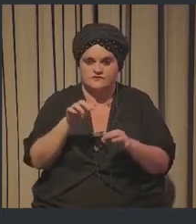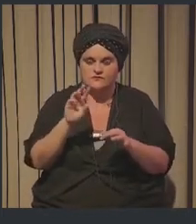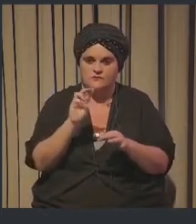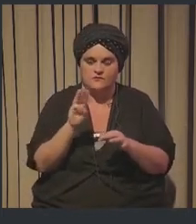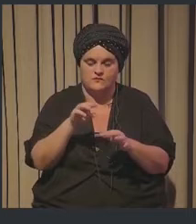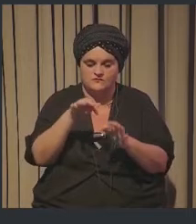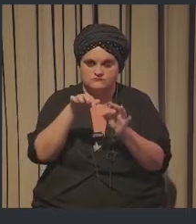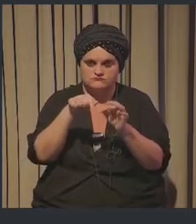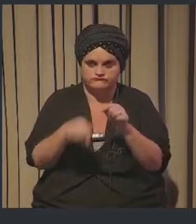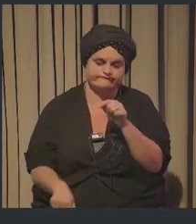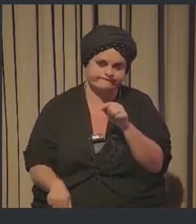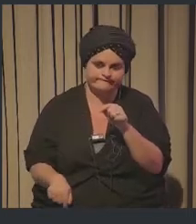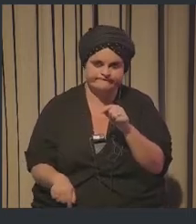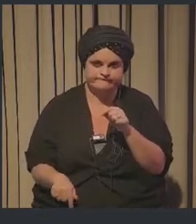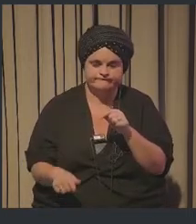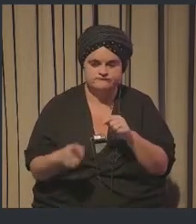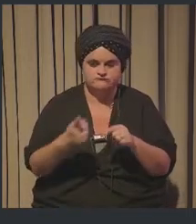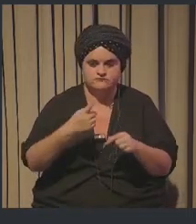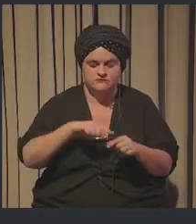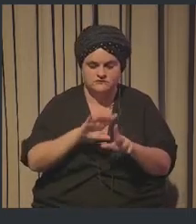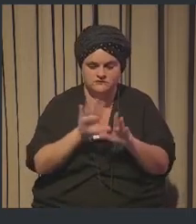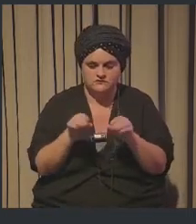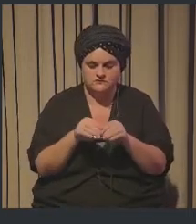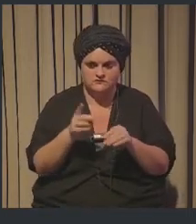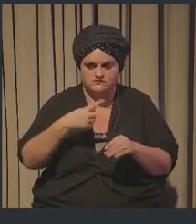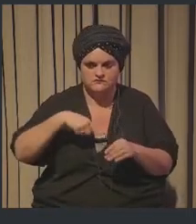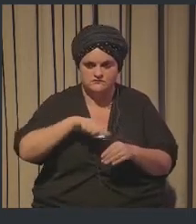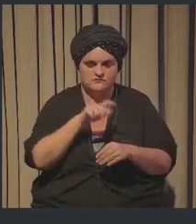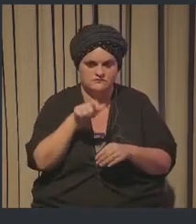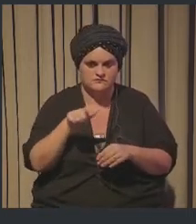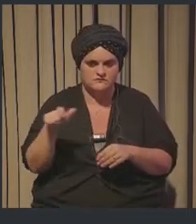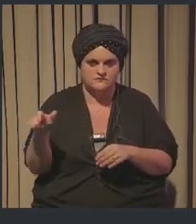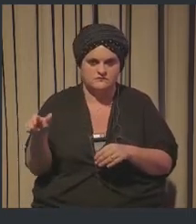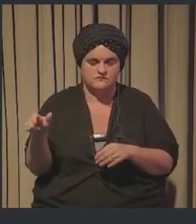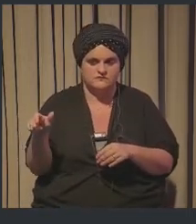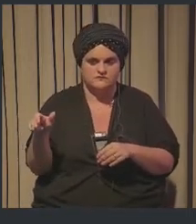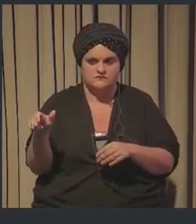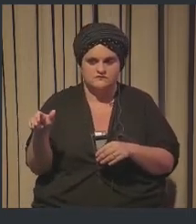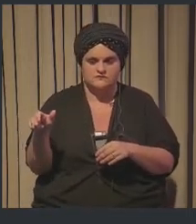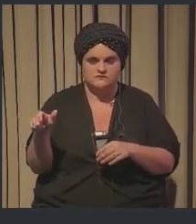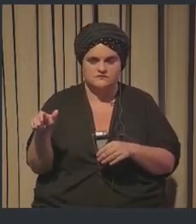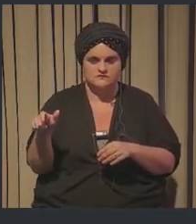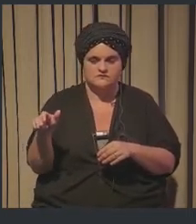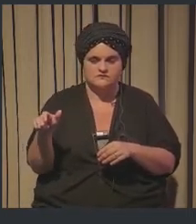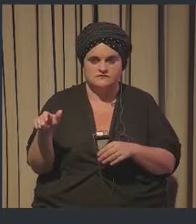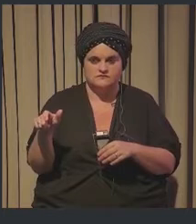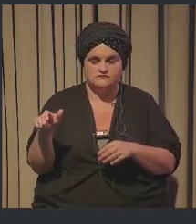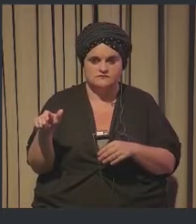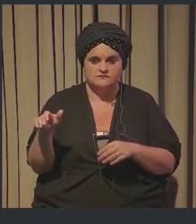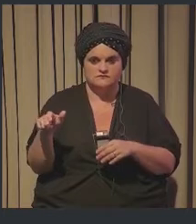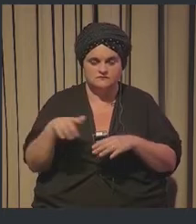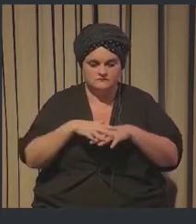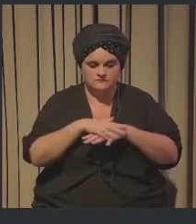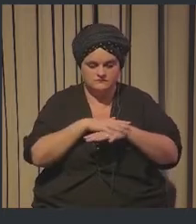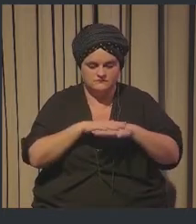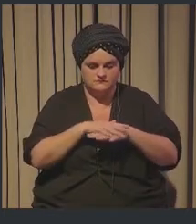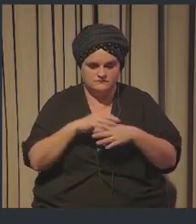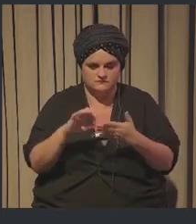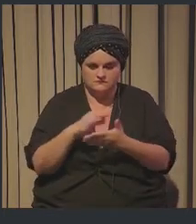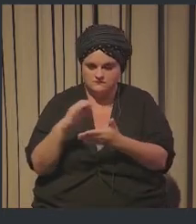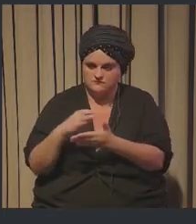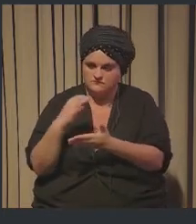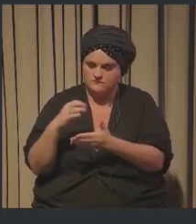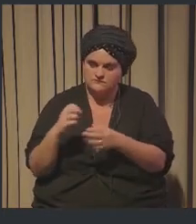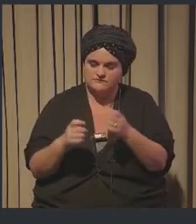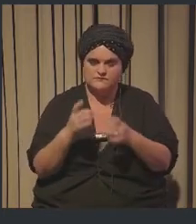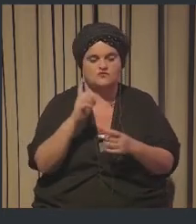Carol, estamos sintetizando. Nosotros somos las personas que estamos creando todo el tapiz, no solo los hilos